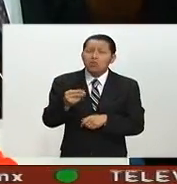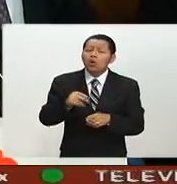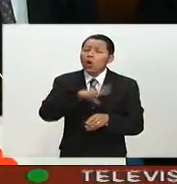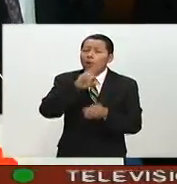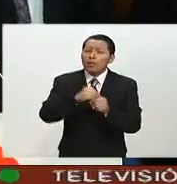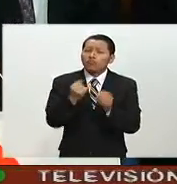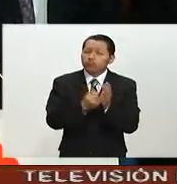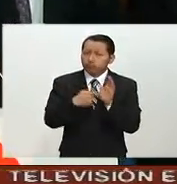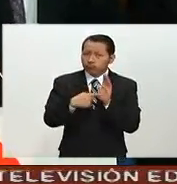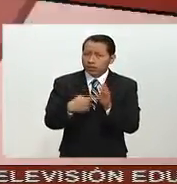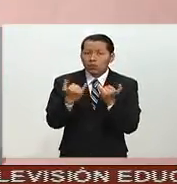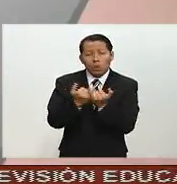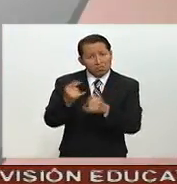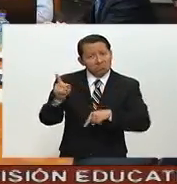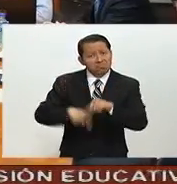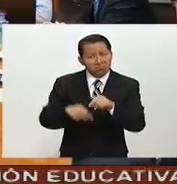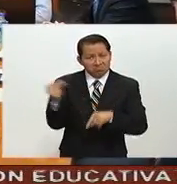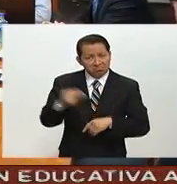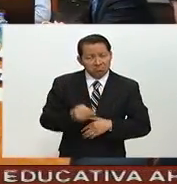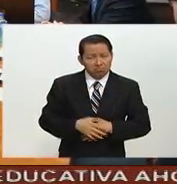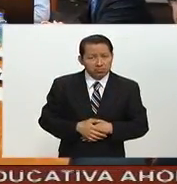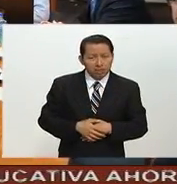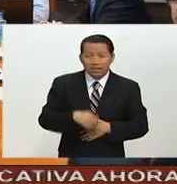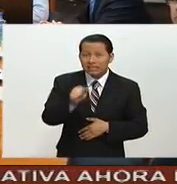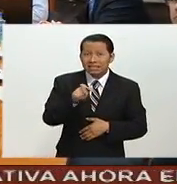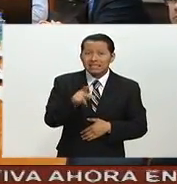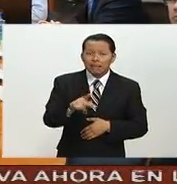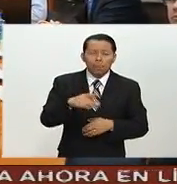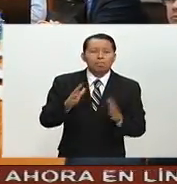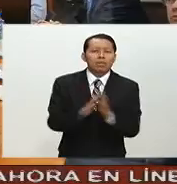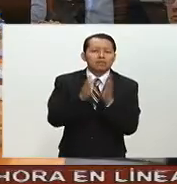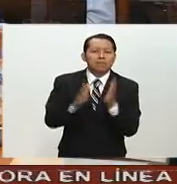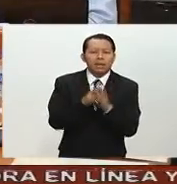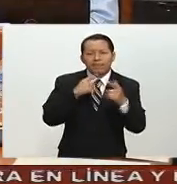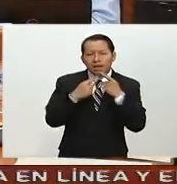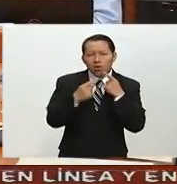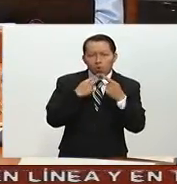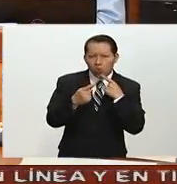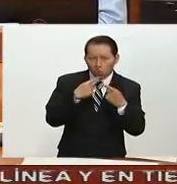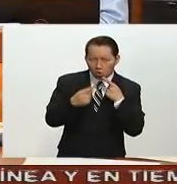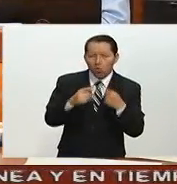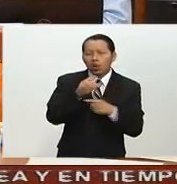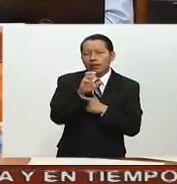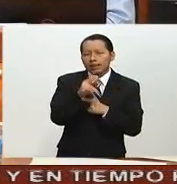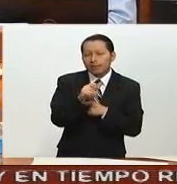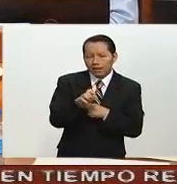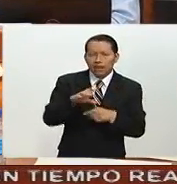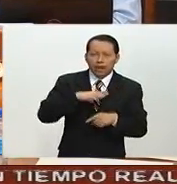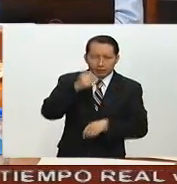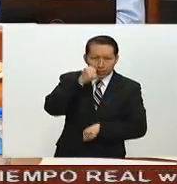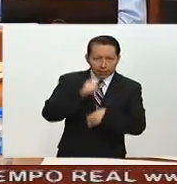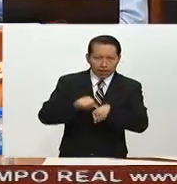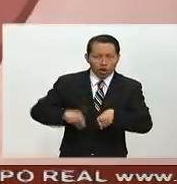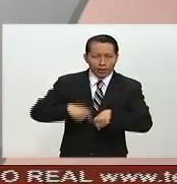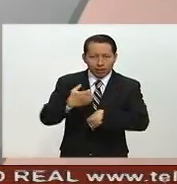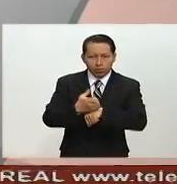incluso su destitución. La SEP participará en los diálogos con la CENTE convocados por la Secretaría de